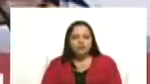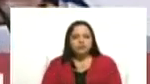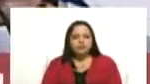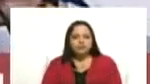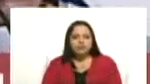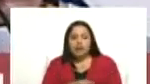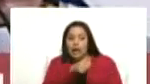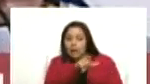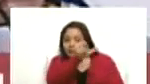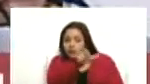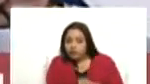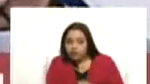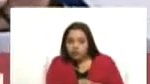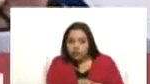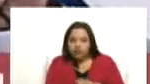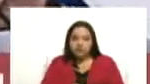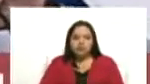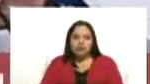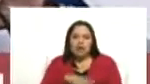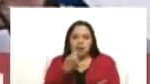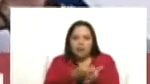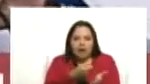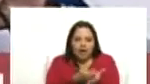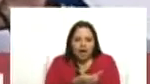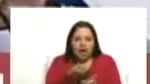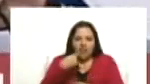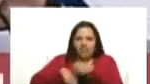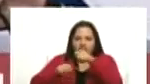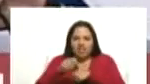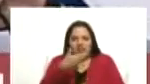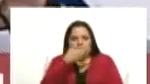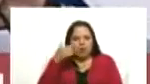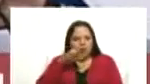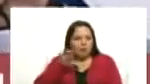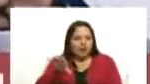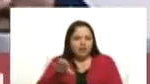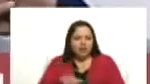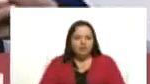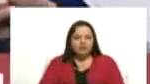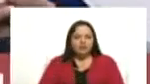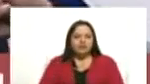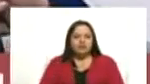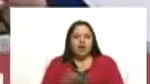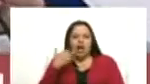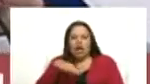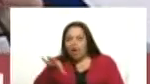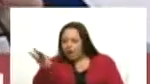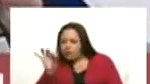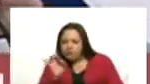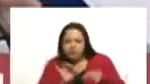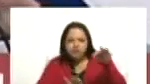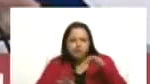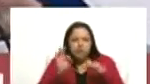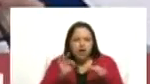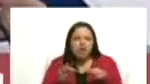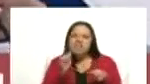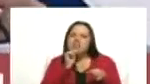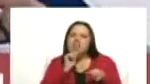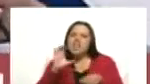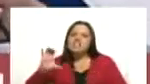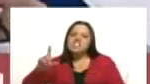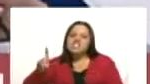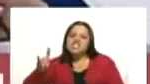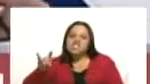estas personas mercenarias que se venden al mejor postor son captadas por la CIA, la